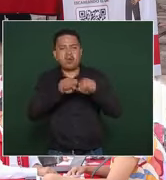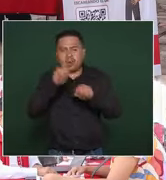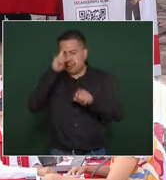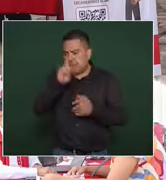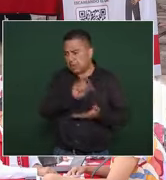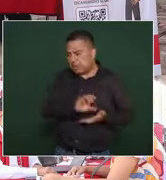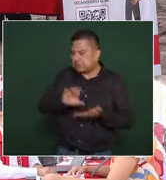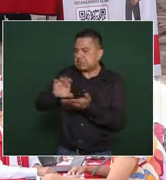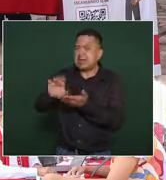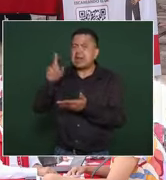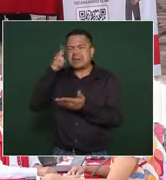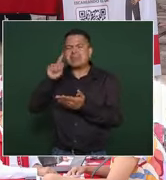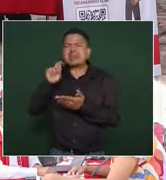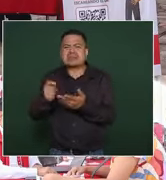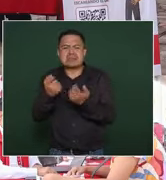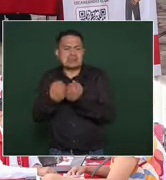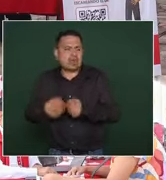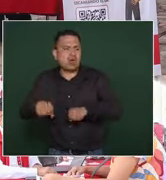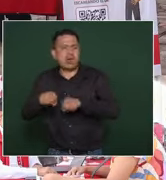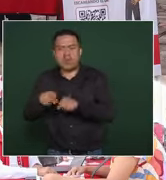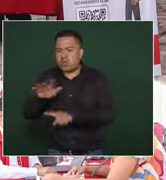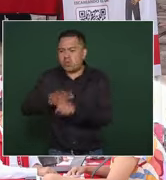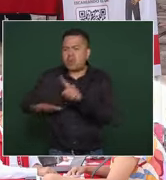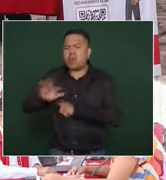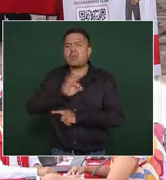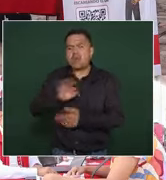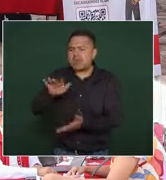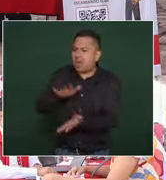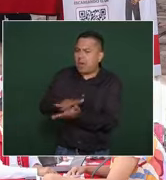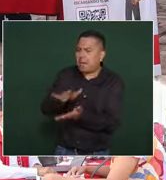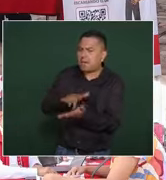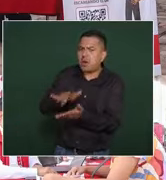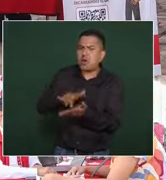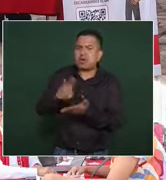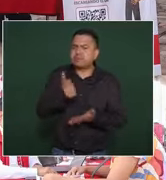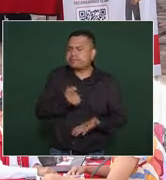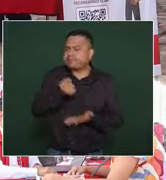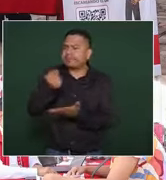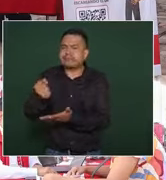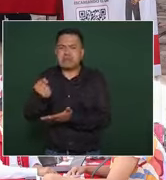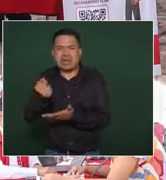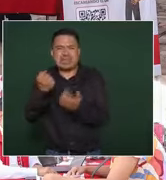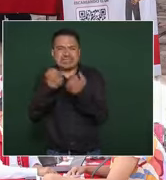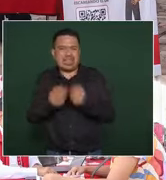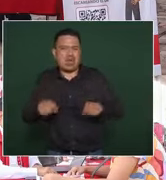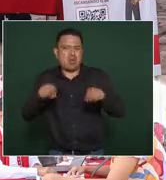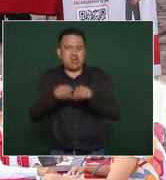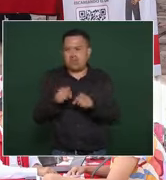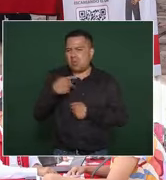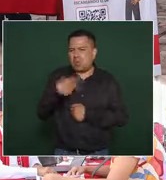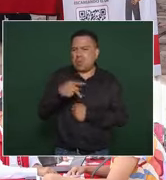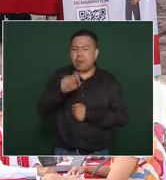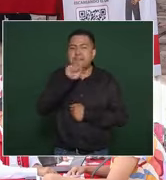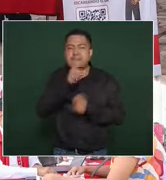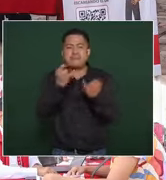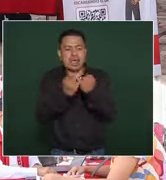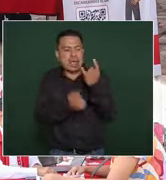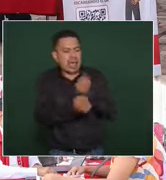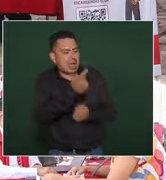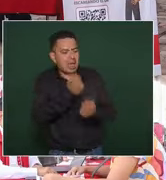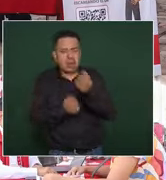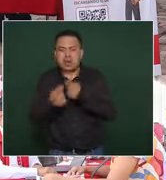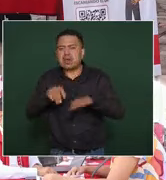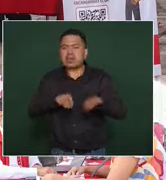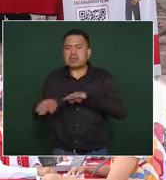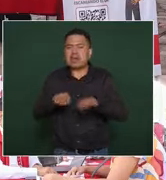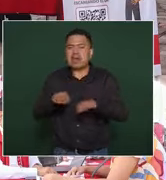también las aseguradoras les apoyen con recursos de estos seguros. También algunos trabajadores han